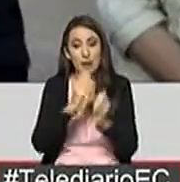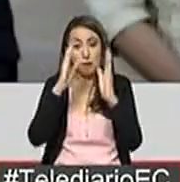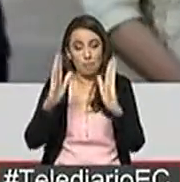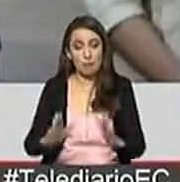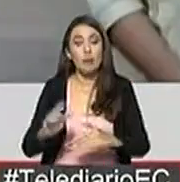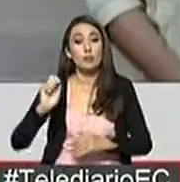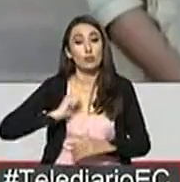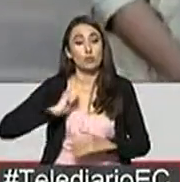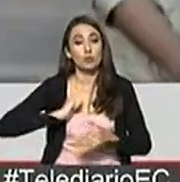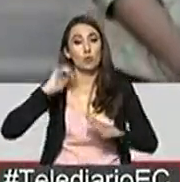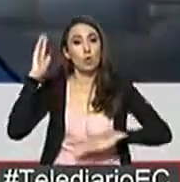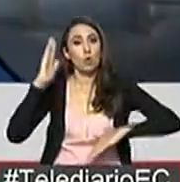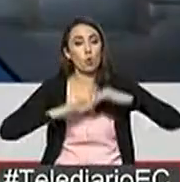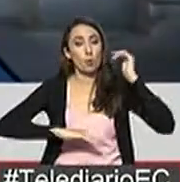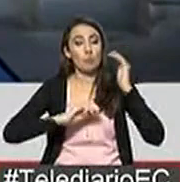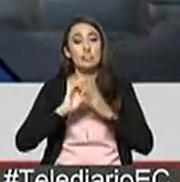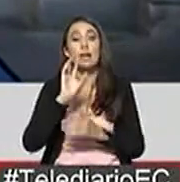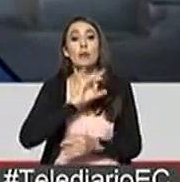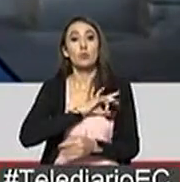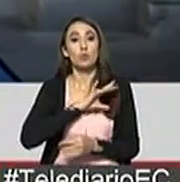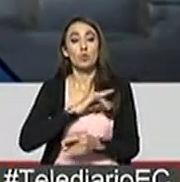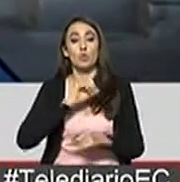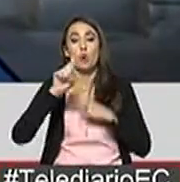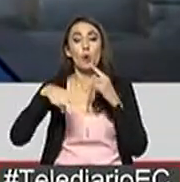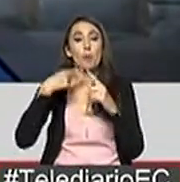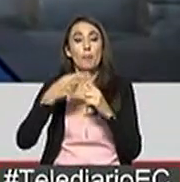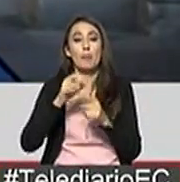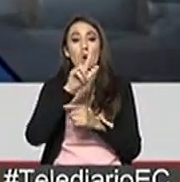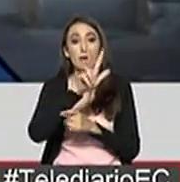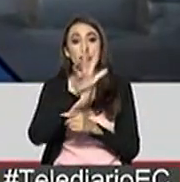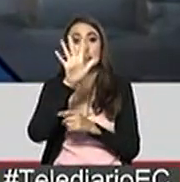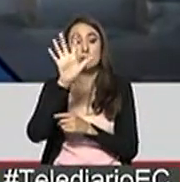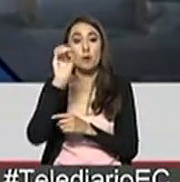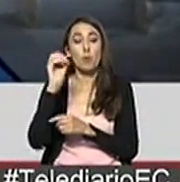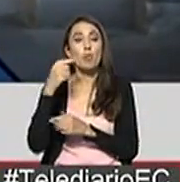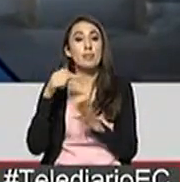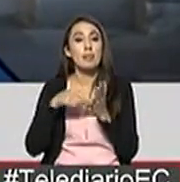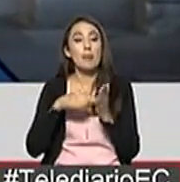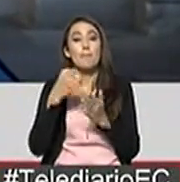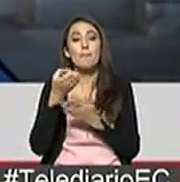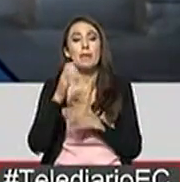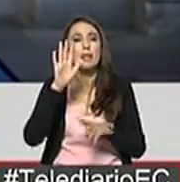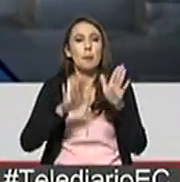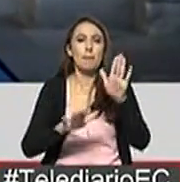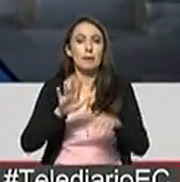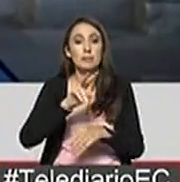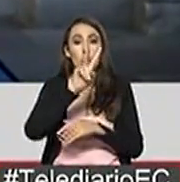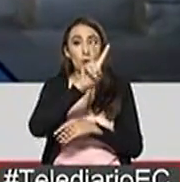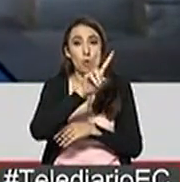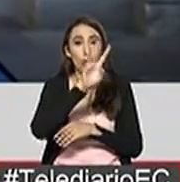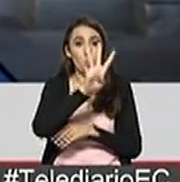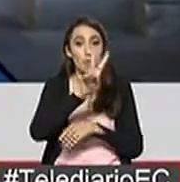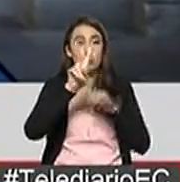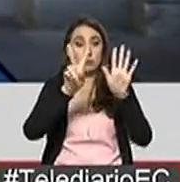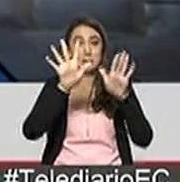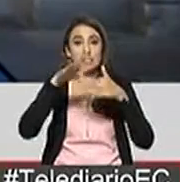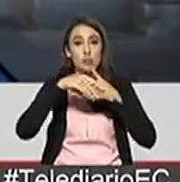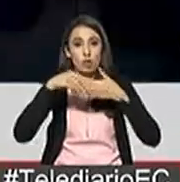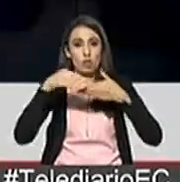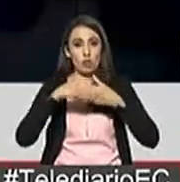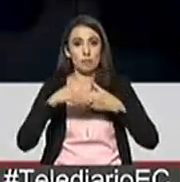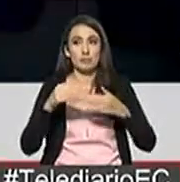sueldos superan el salario mínimo de ese país, pero no llegan a los 350 mil pesos, aproximadamente unos 475